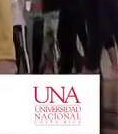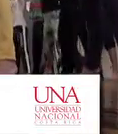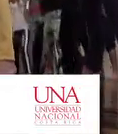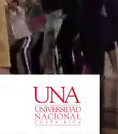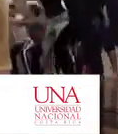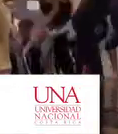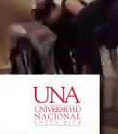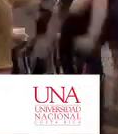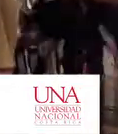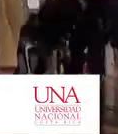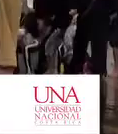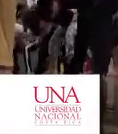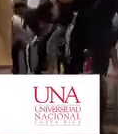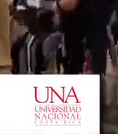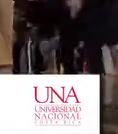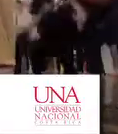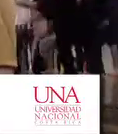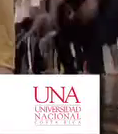2562-6163 o